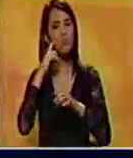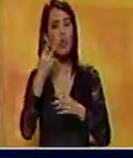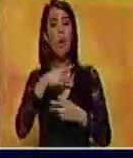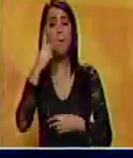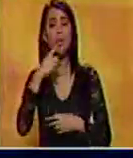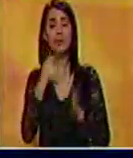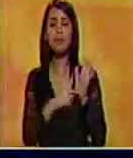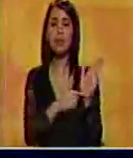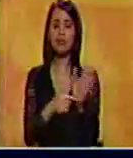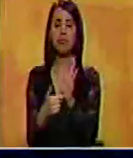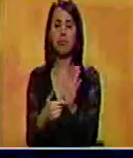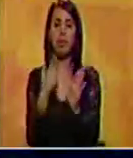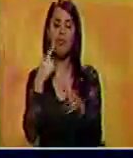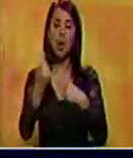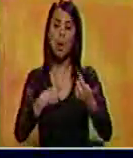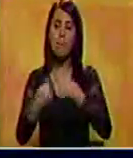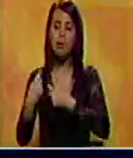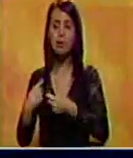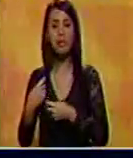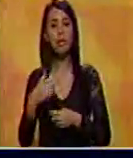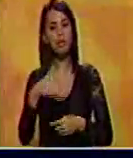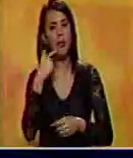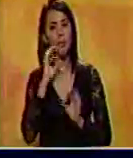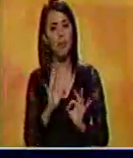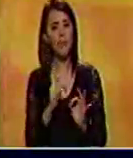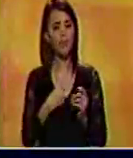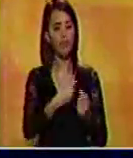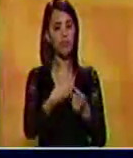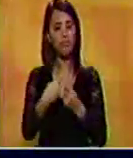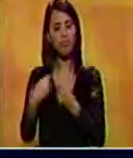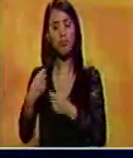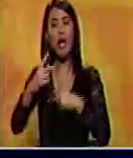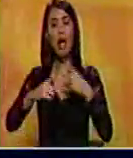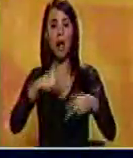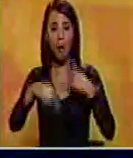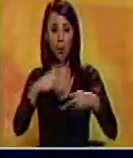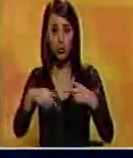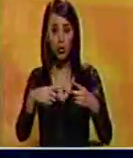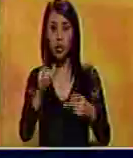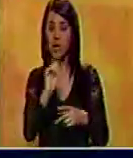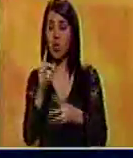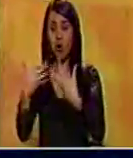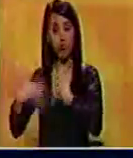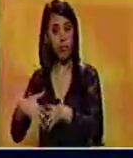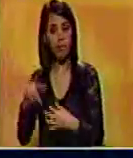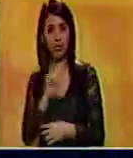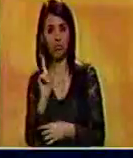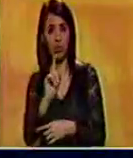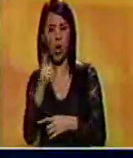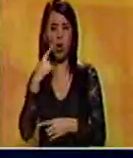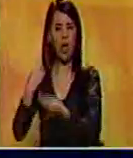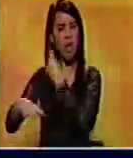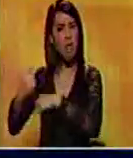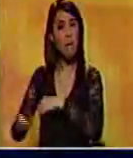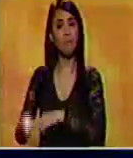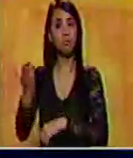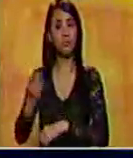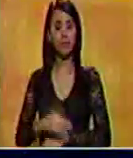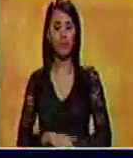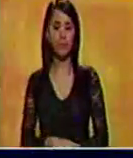de comercialización directa en la que los insumos sean entregados a los productores y no a empresas, que los van a revender con